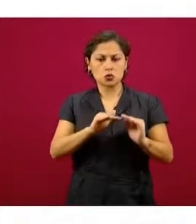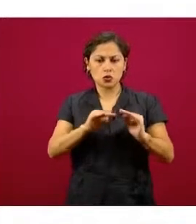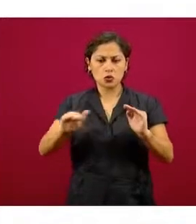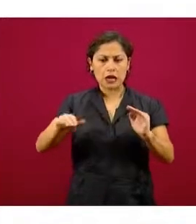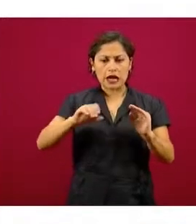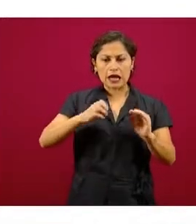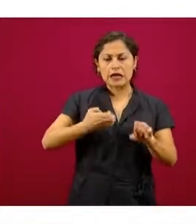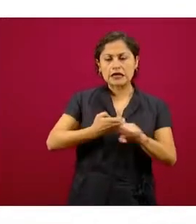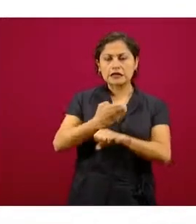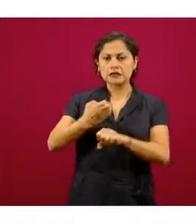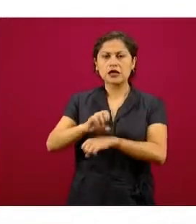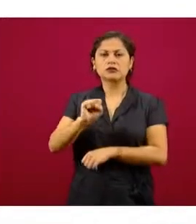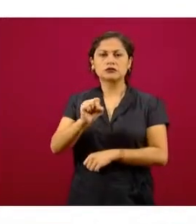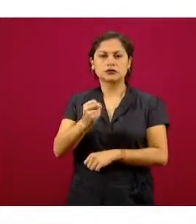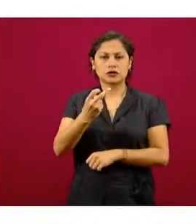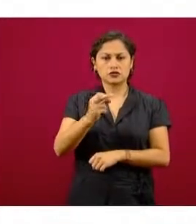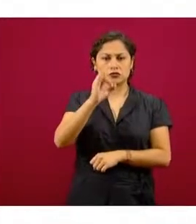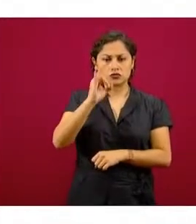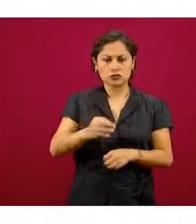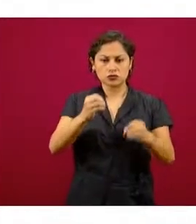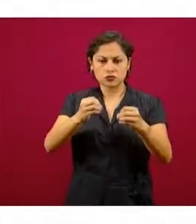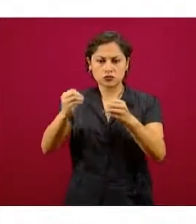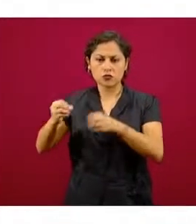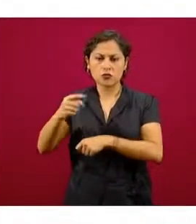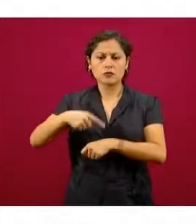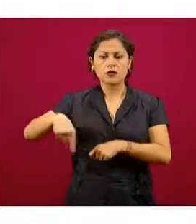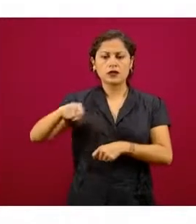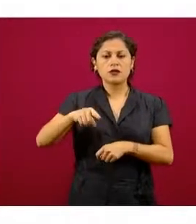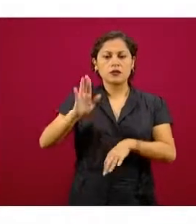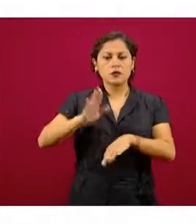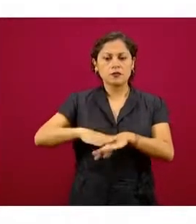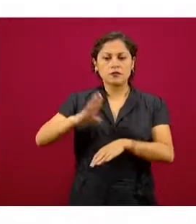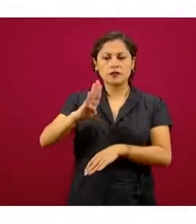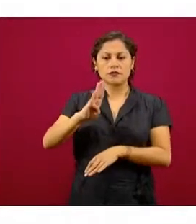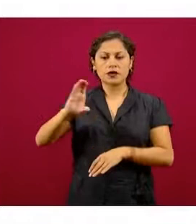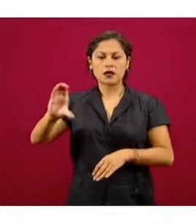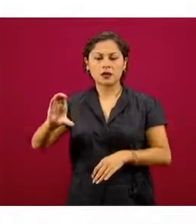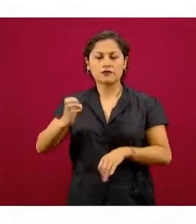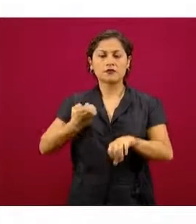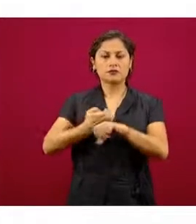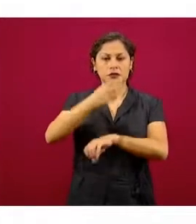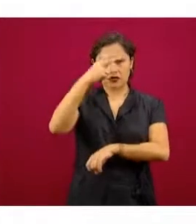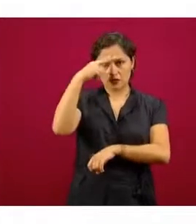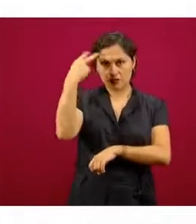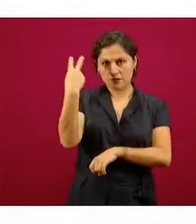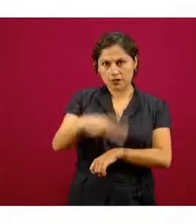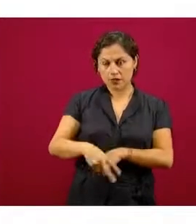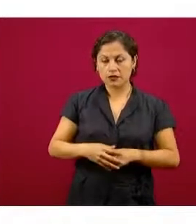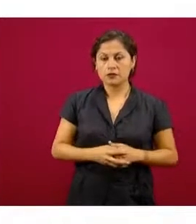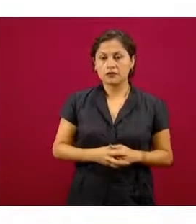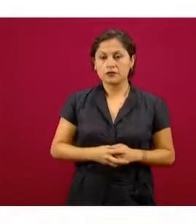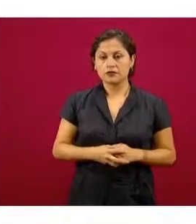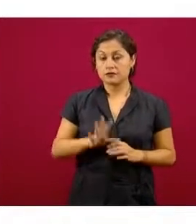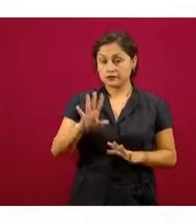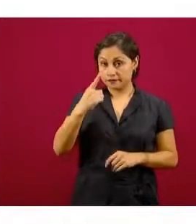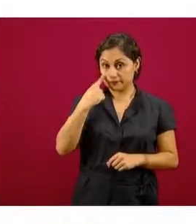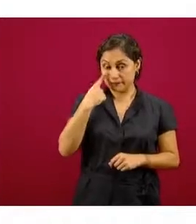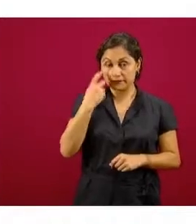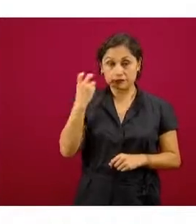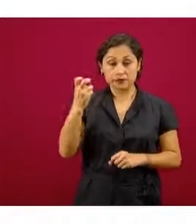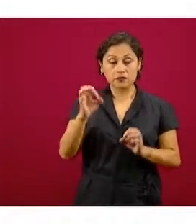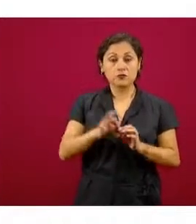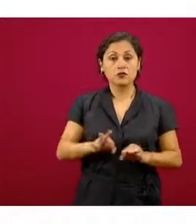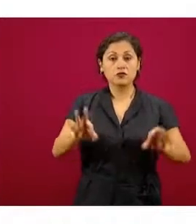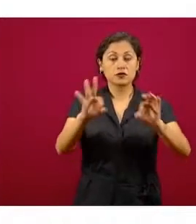los casos. 38 y 39 serían Baja California y Estado de México. Aquí es muy importante hacer una precisión. Así